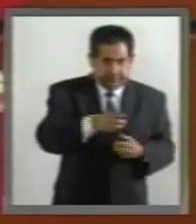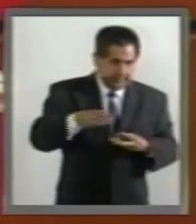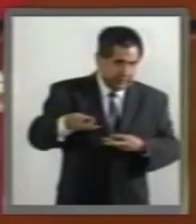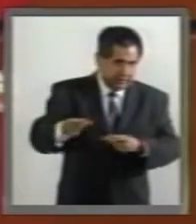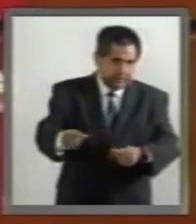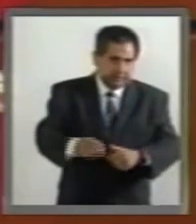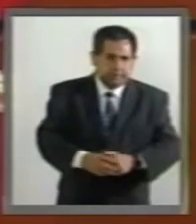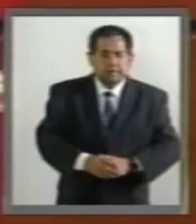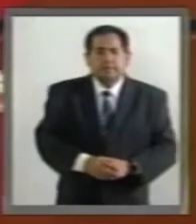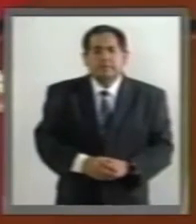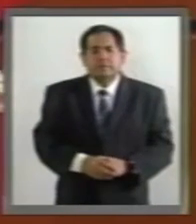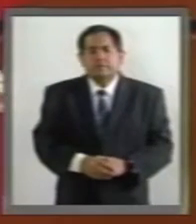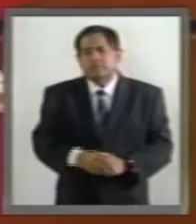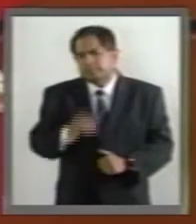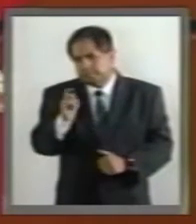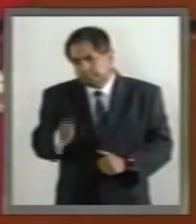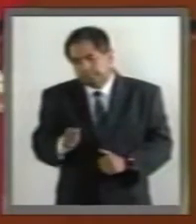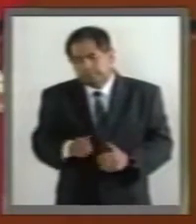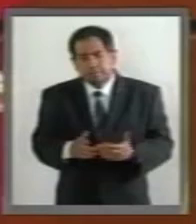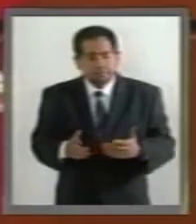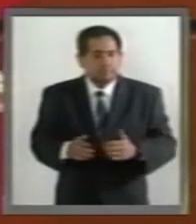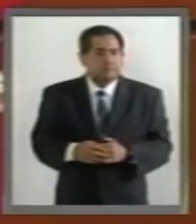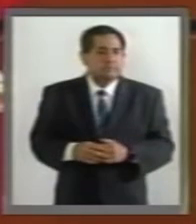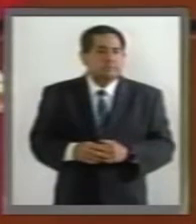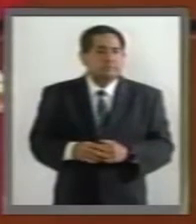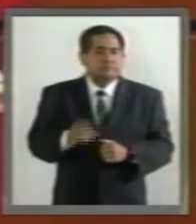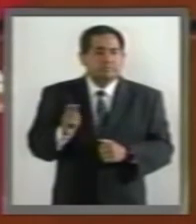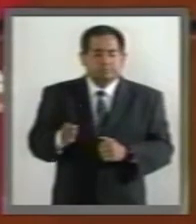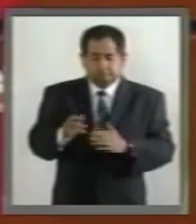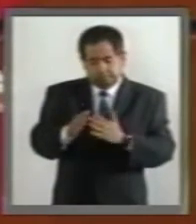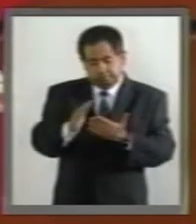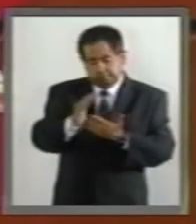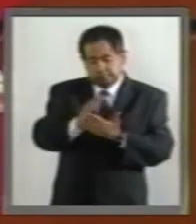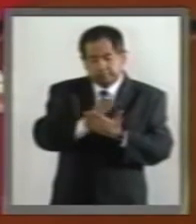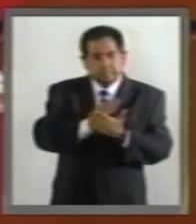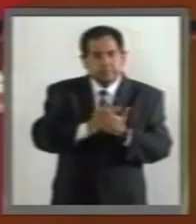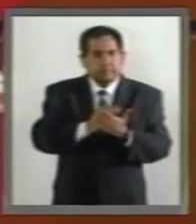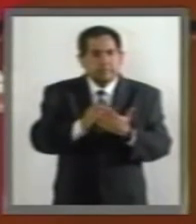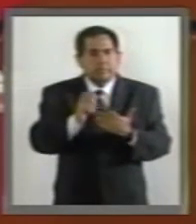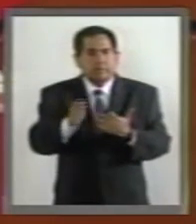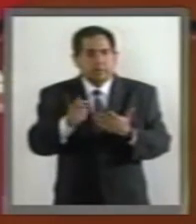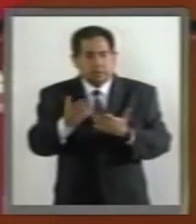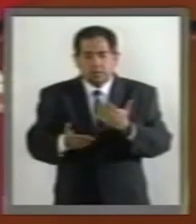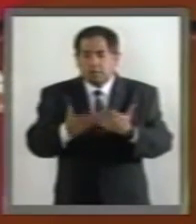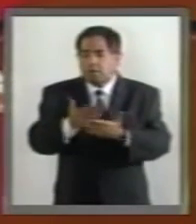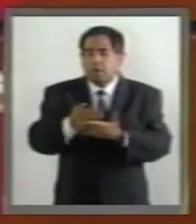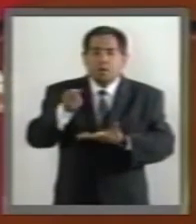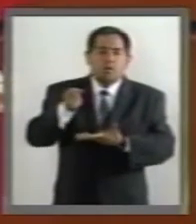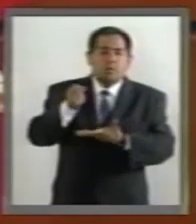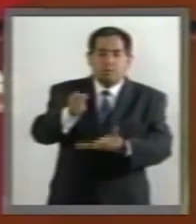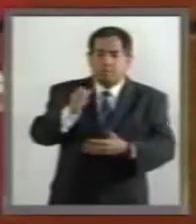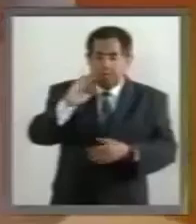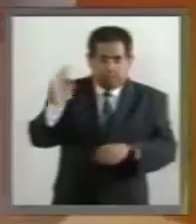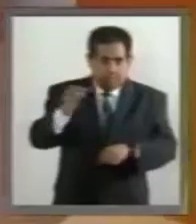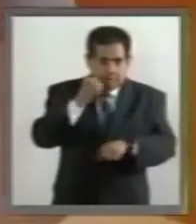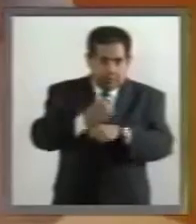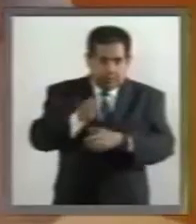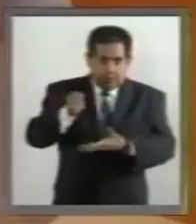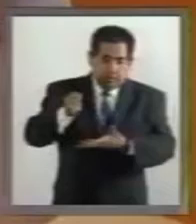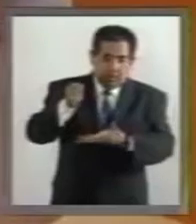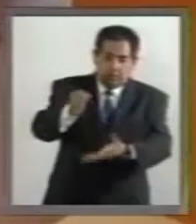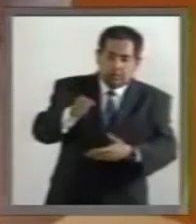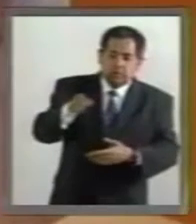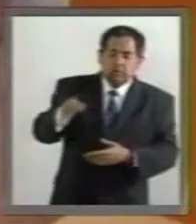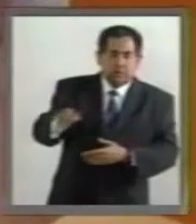gastos. Es decir, de acuerdo a esta norma, el presupuesto de egresos de la Federación puede